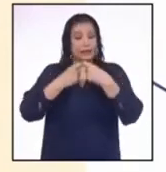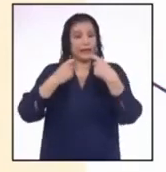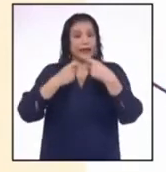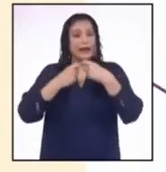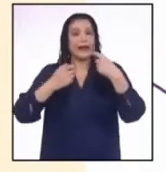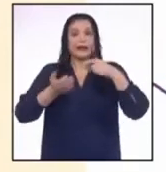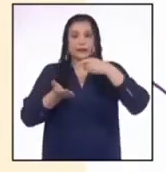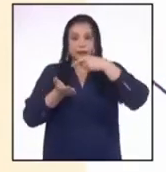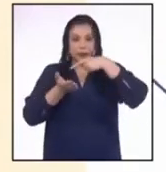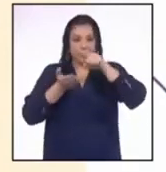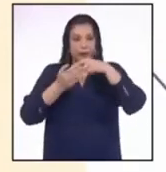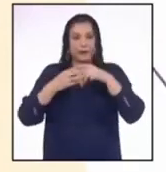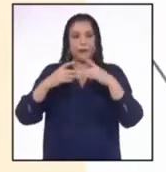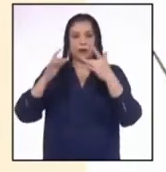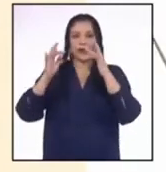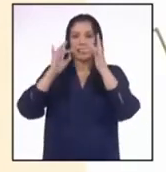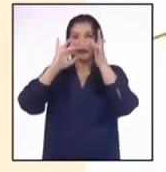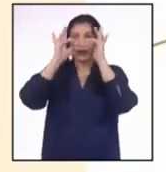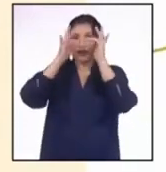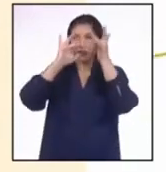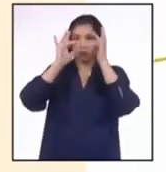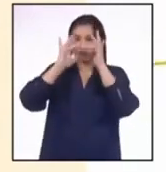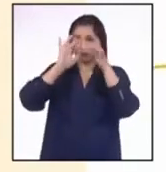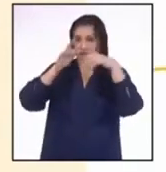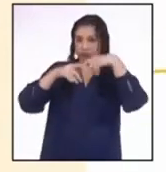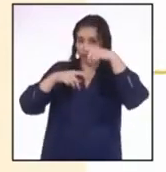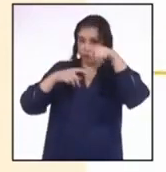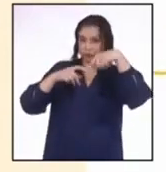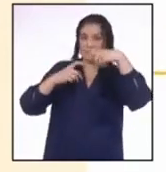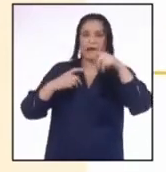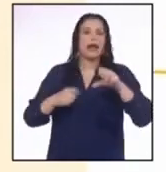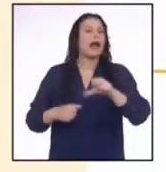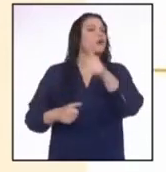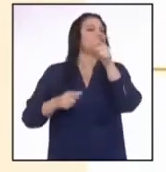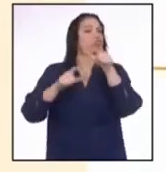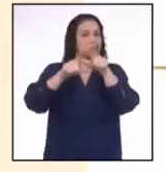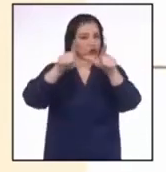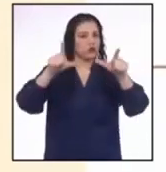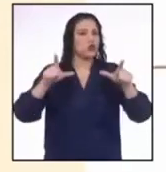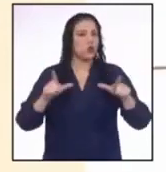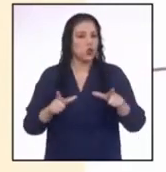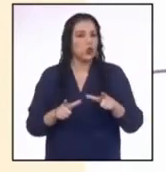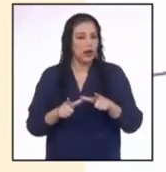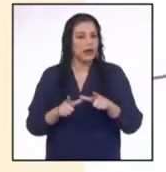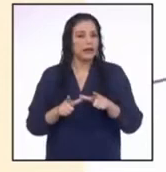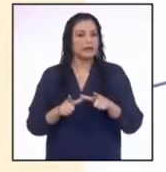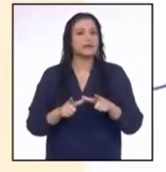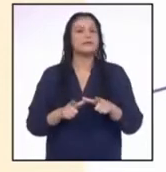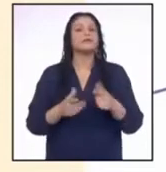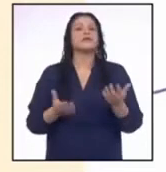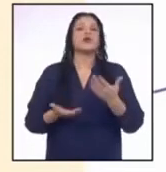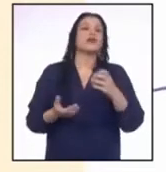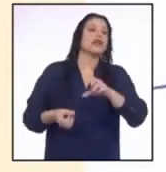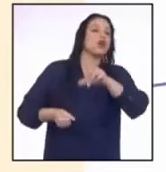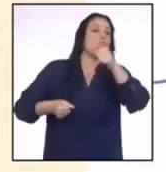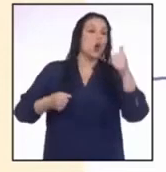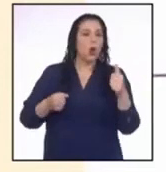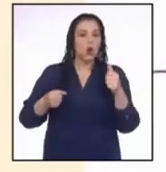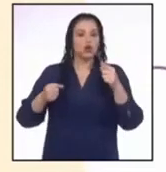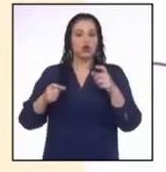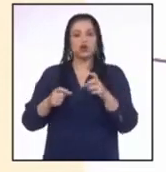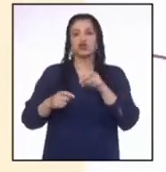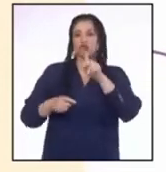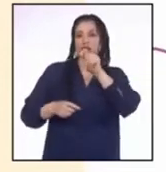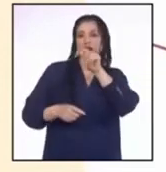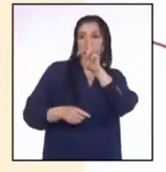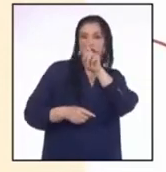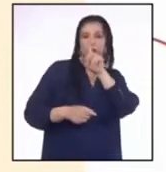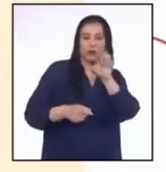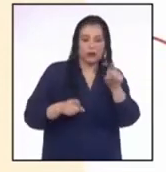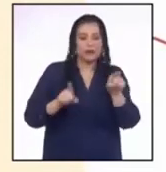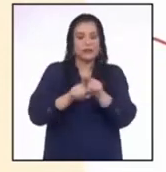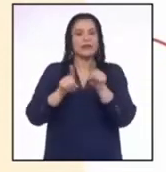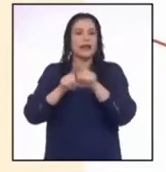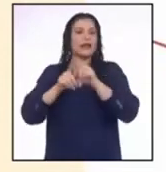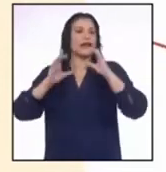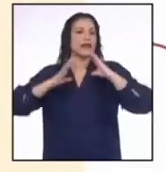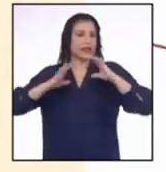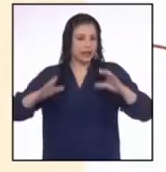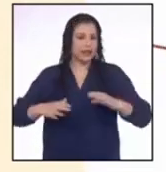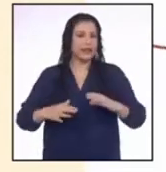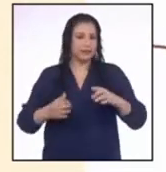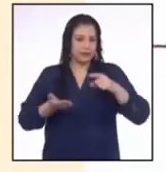por las redes de transmisión de alta tensión a otros lugares donde están otros transformadores y de ahí a los